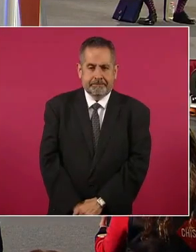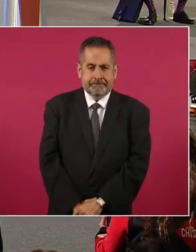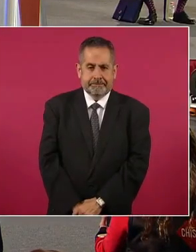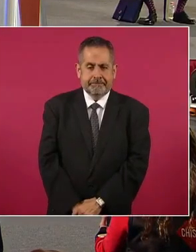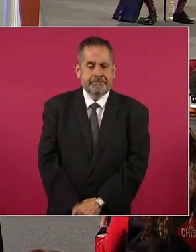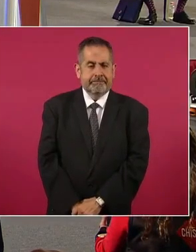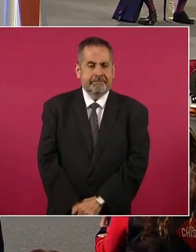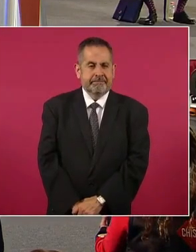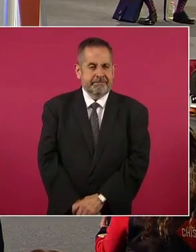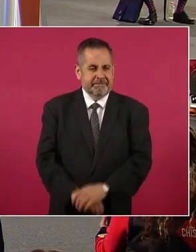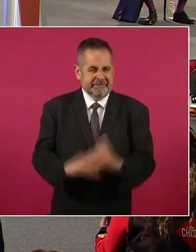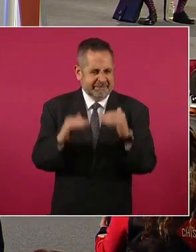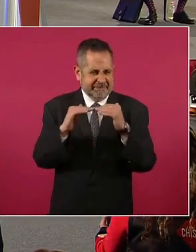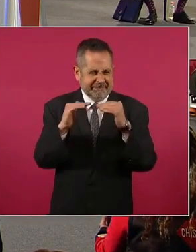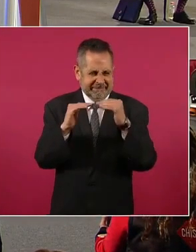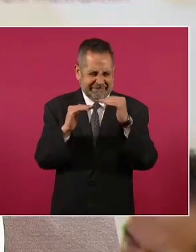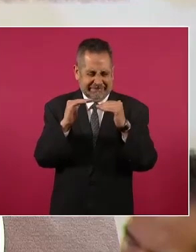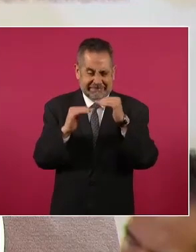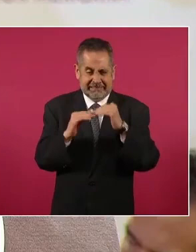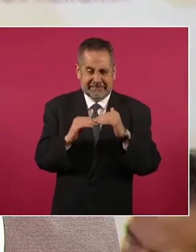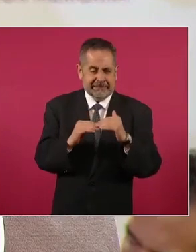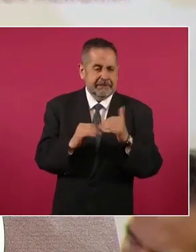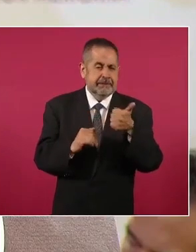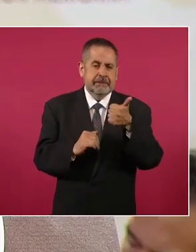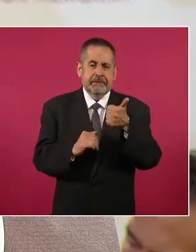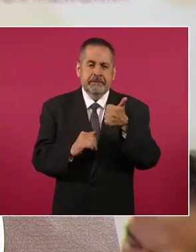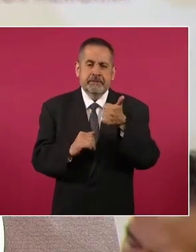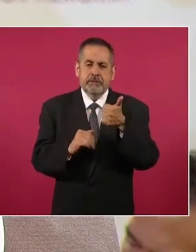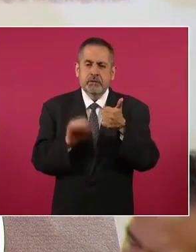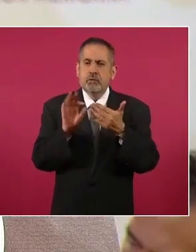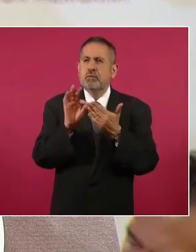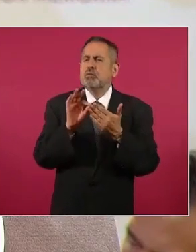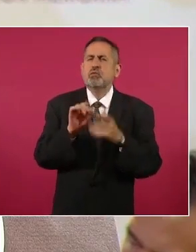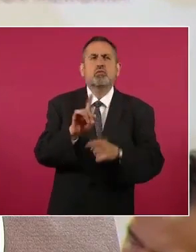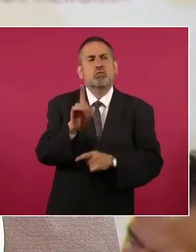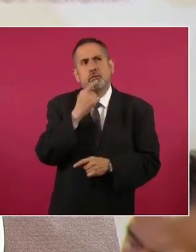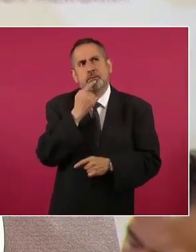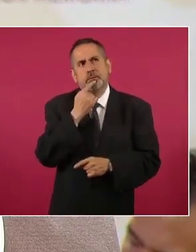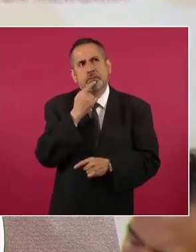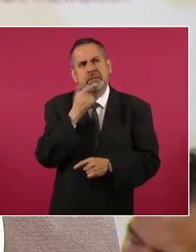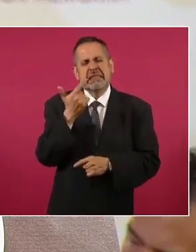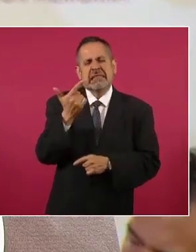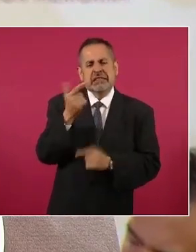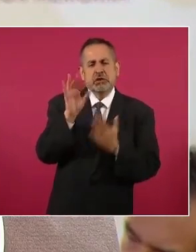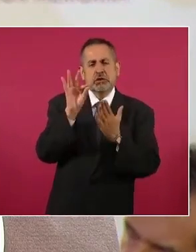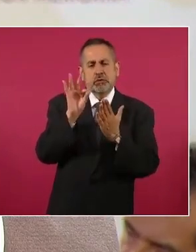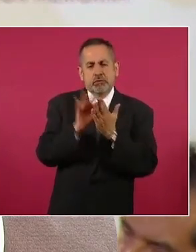nada más son seis puntos. No, siete.